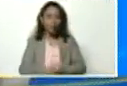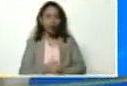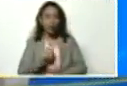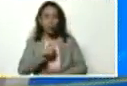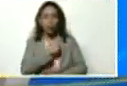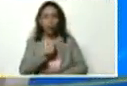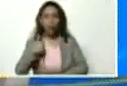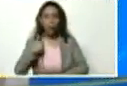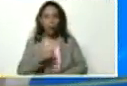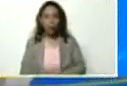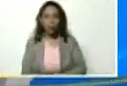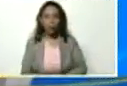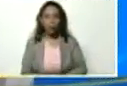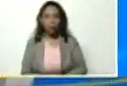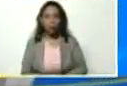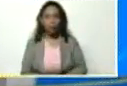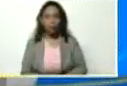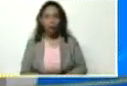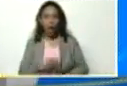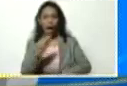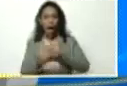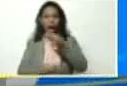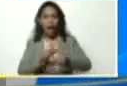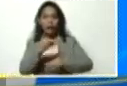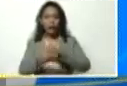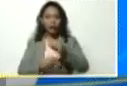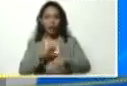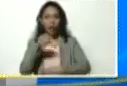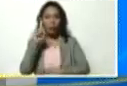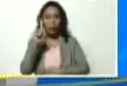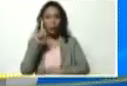quiero hacer unas